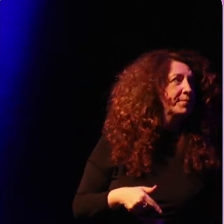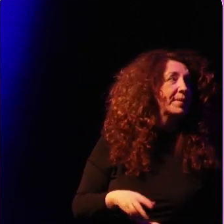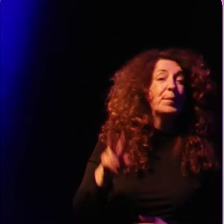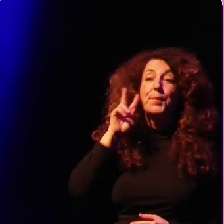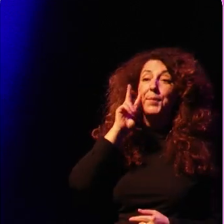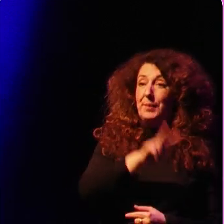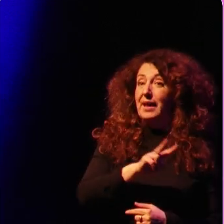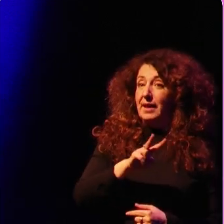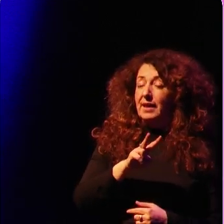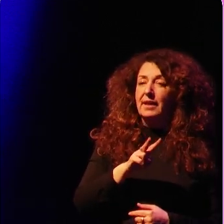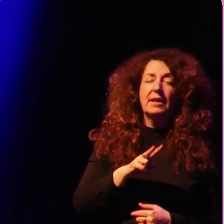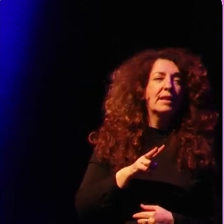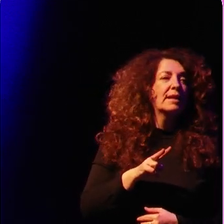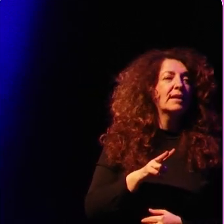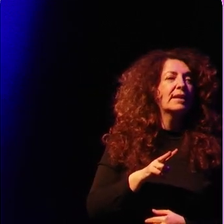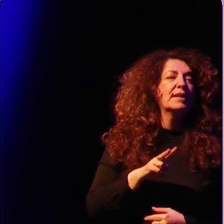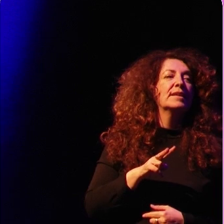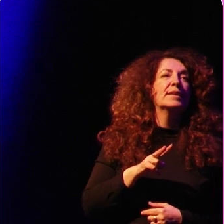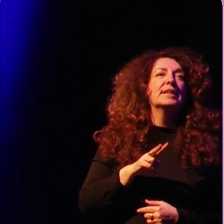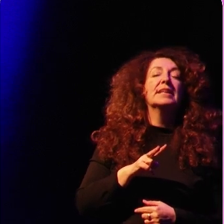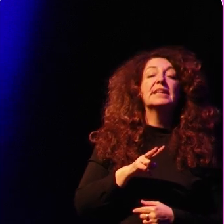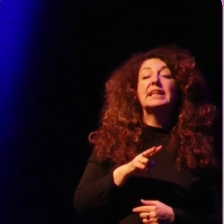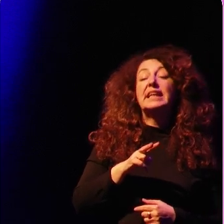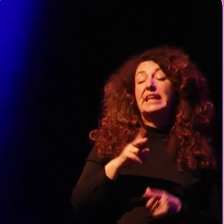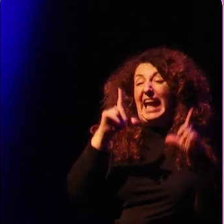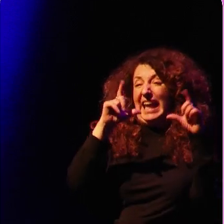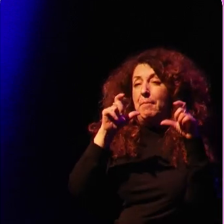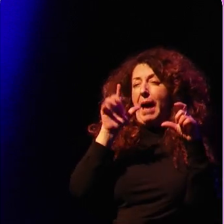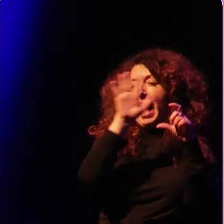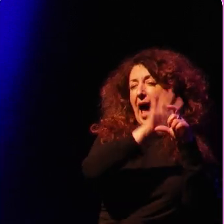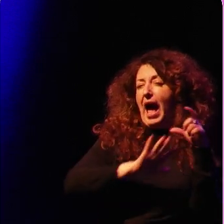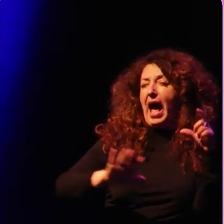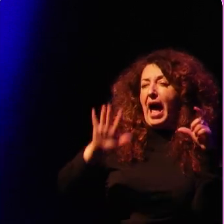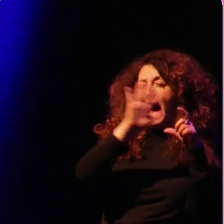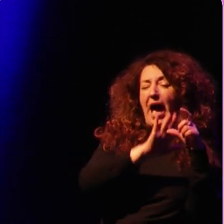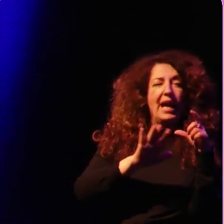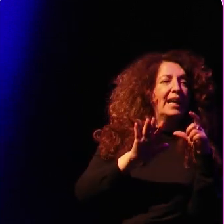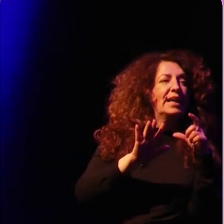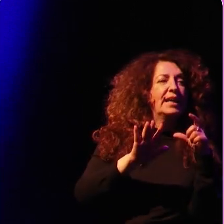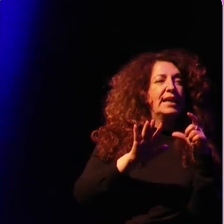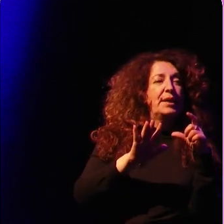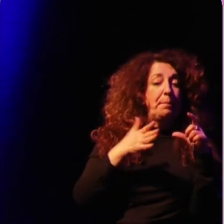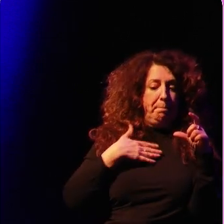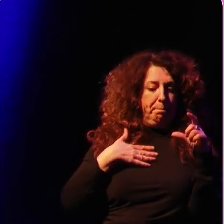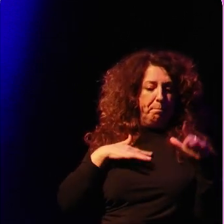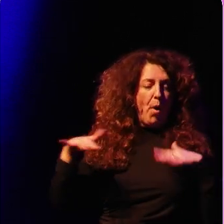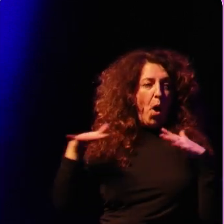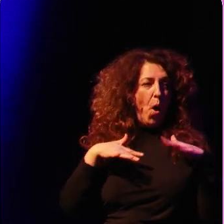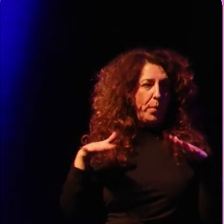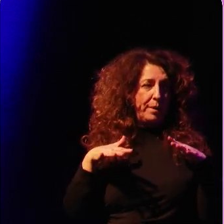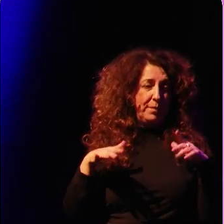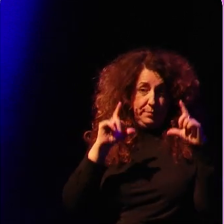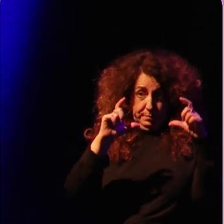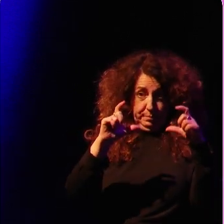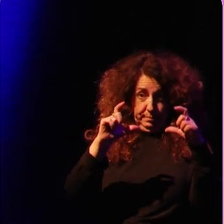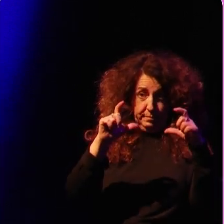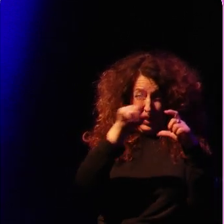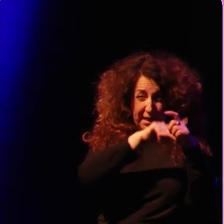ver es suplantación de una imagen por mi movimiento, es decir, voy a coger una